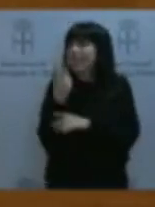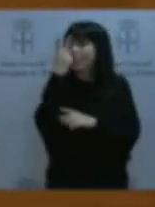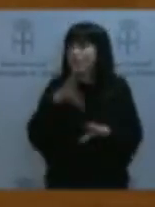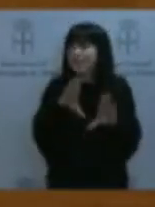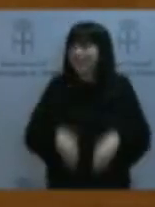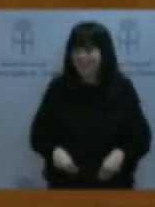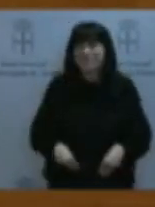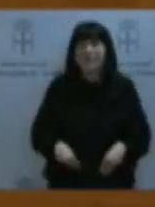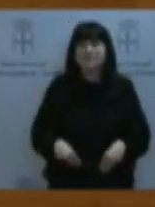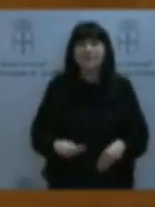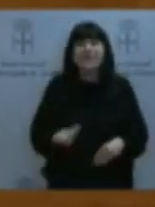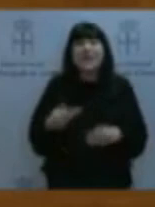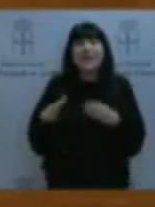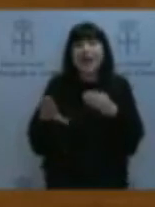número